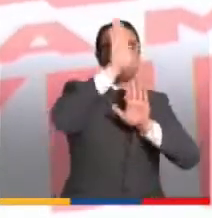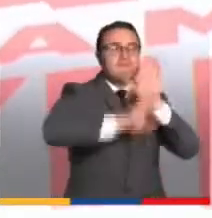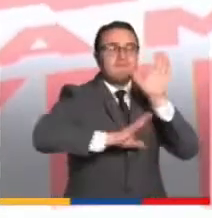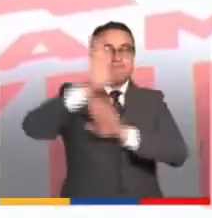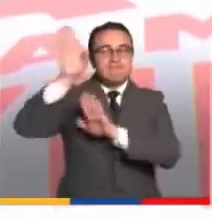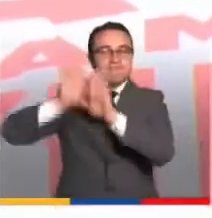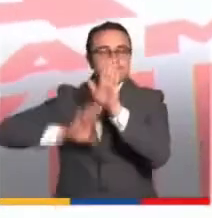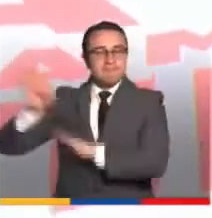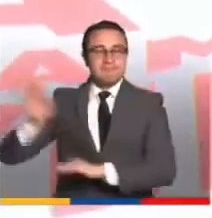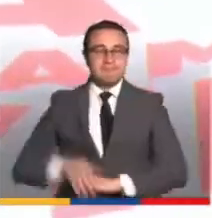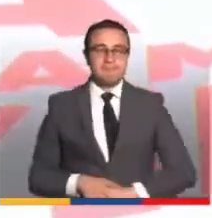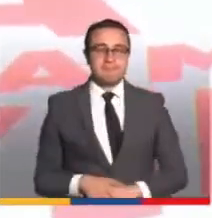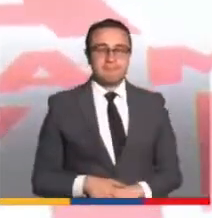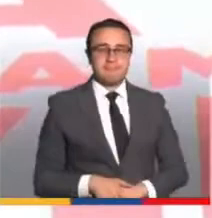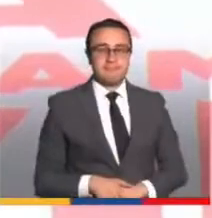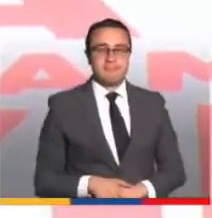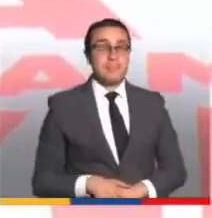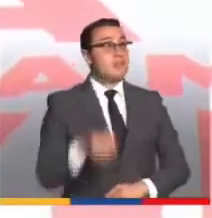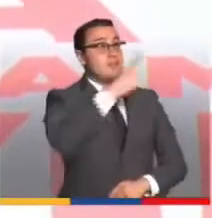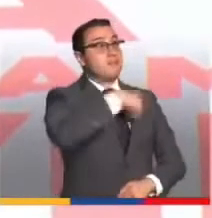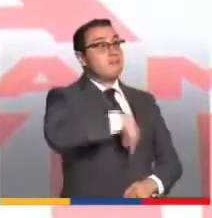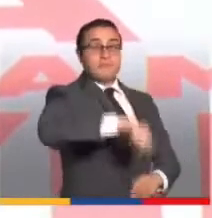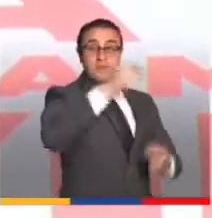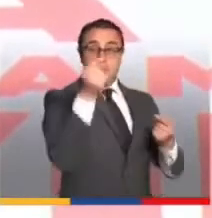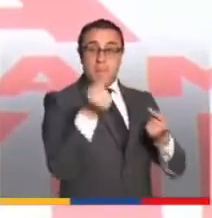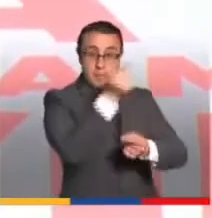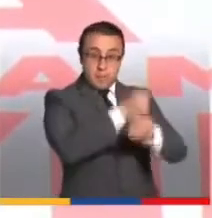la dimensión de su economía,